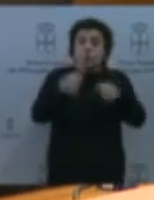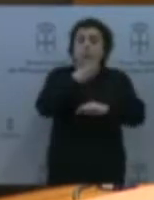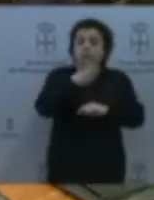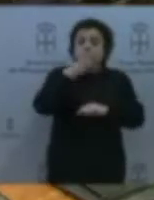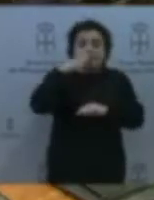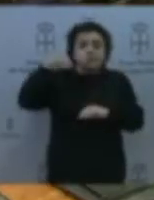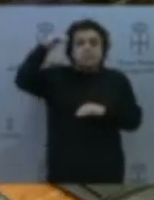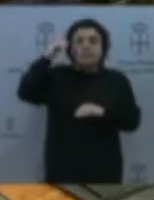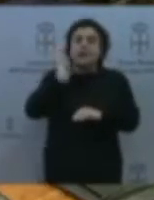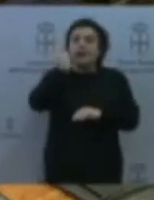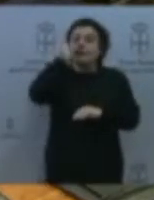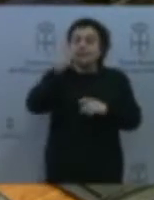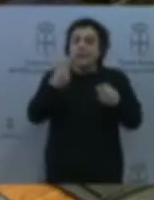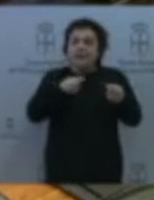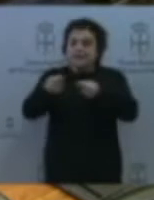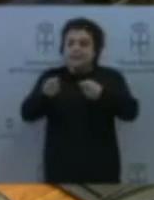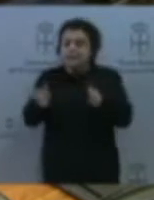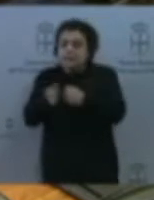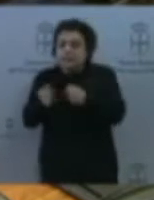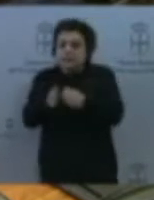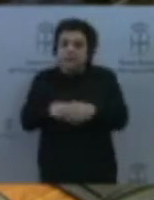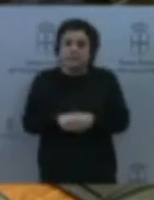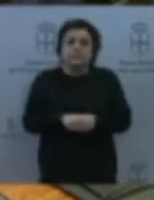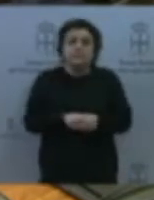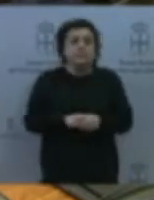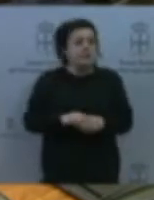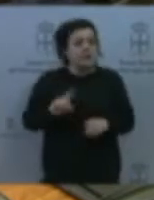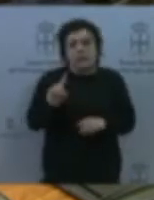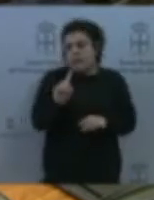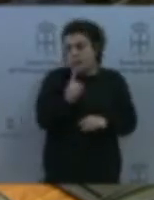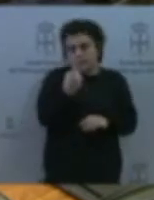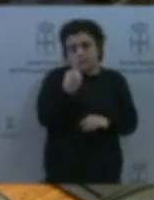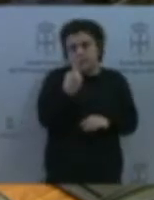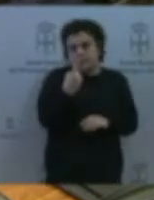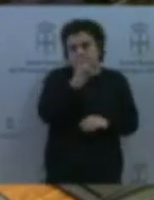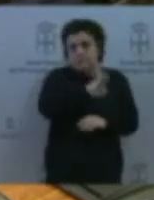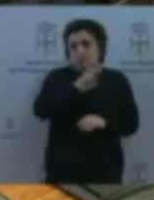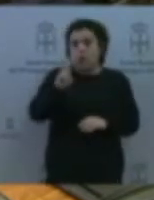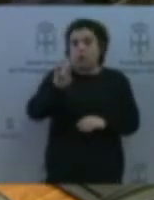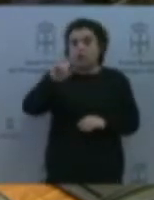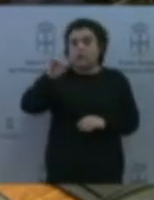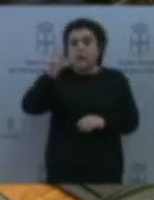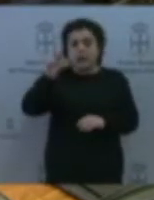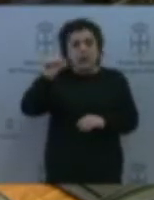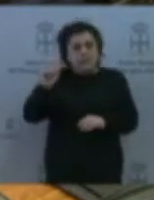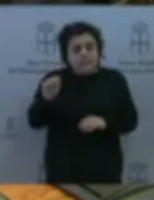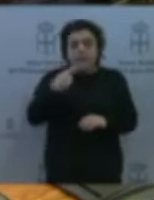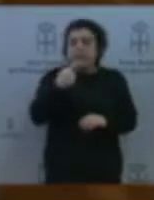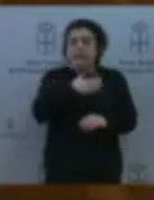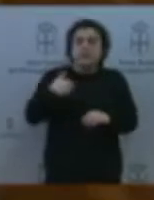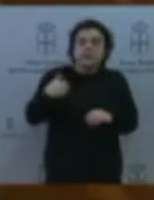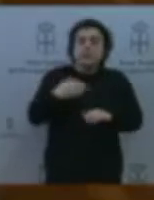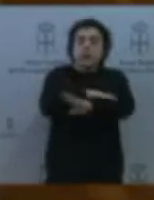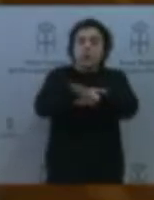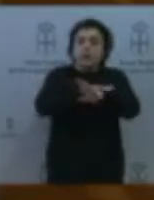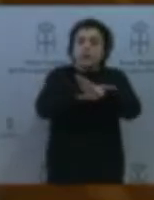comercio? Lo primero es que, señor Ripa, yo creo que lo que hay que decir es que el Gobierno del Principado de Asturias se alegra en este sentido de cualquier anuncio